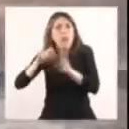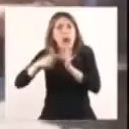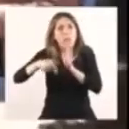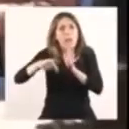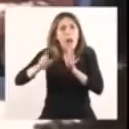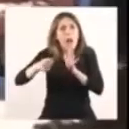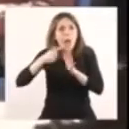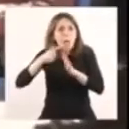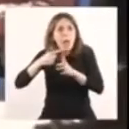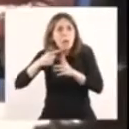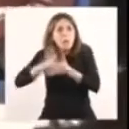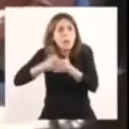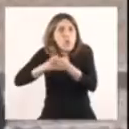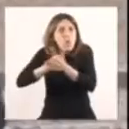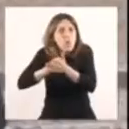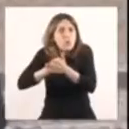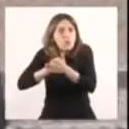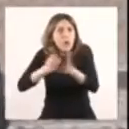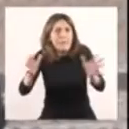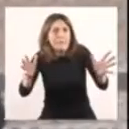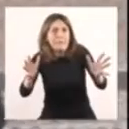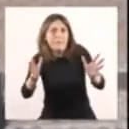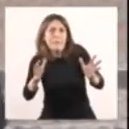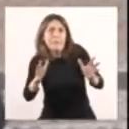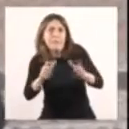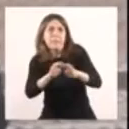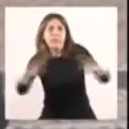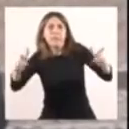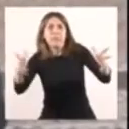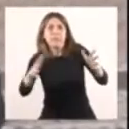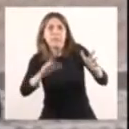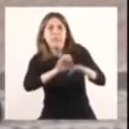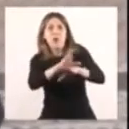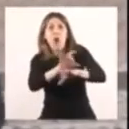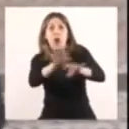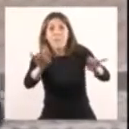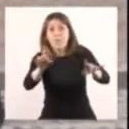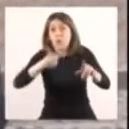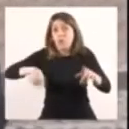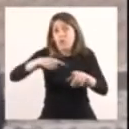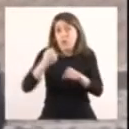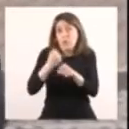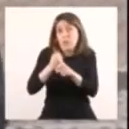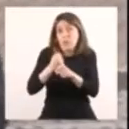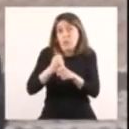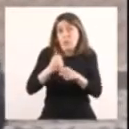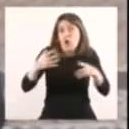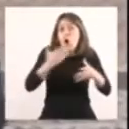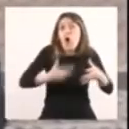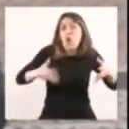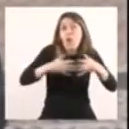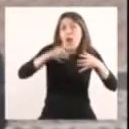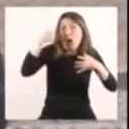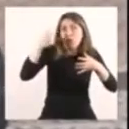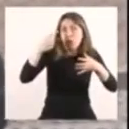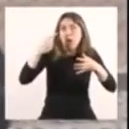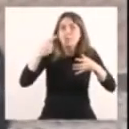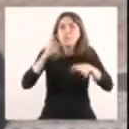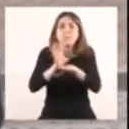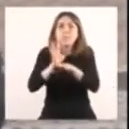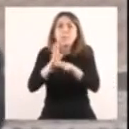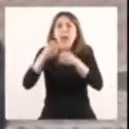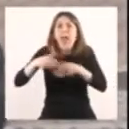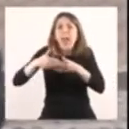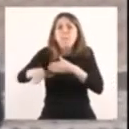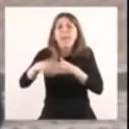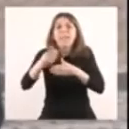logrado superar ese tiempo. Y lo que hacemos nosotros es, desde el Gobierno Nacional, inaugurar esto que llamamos el Detectar